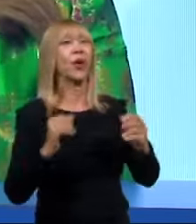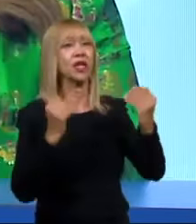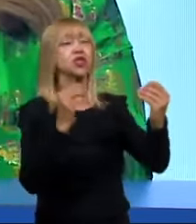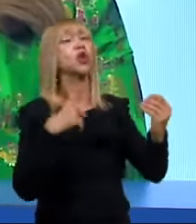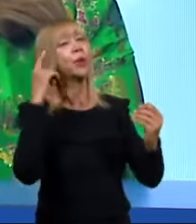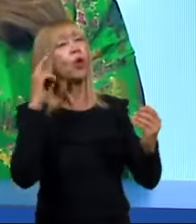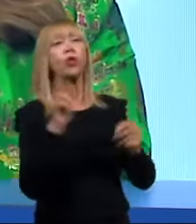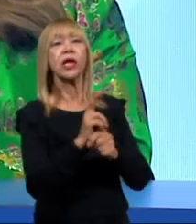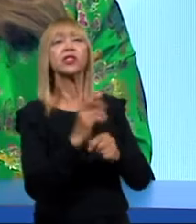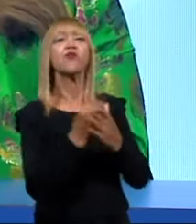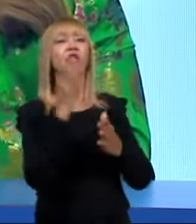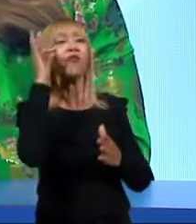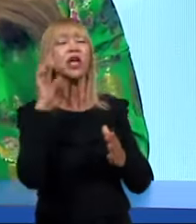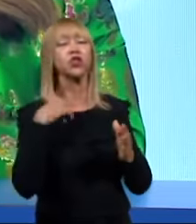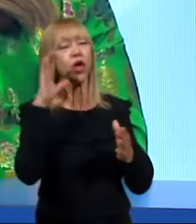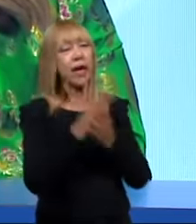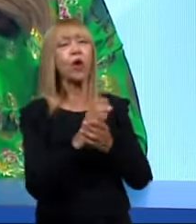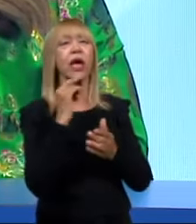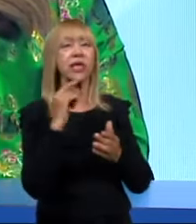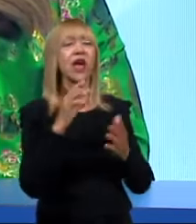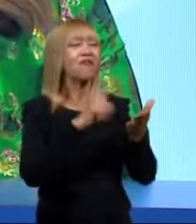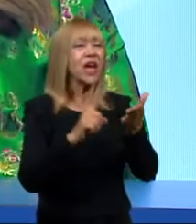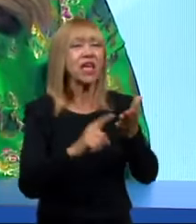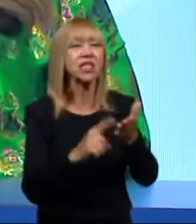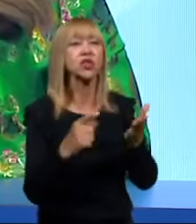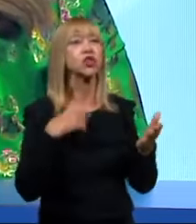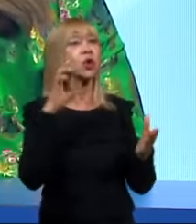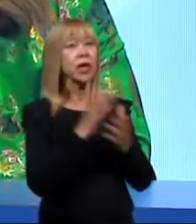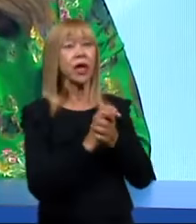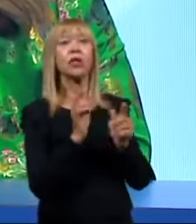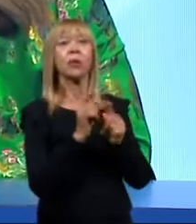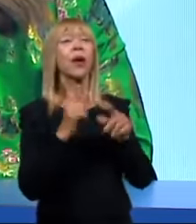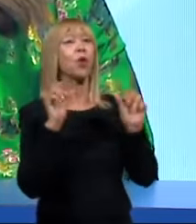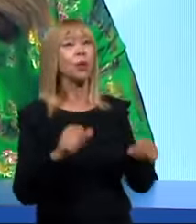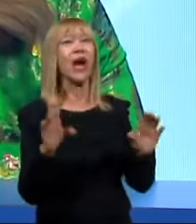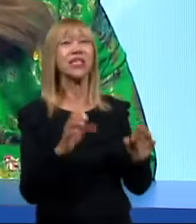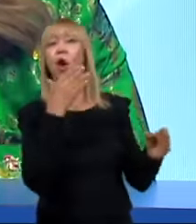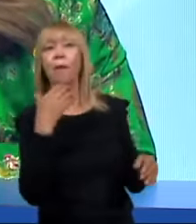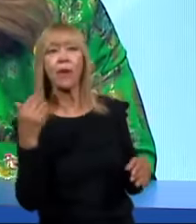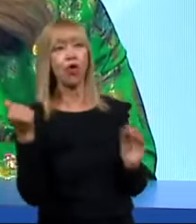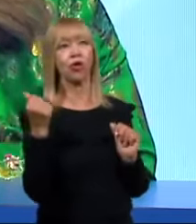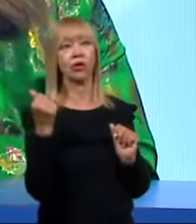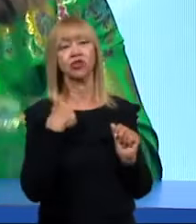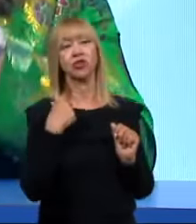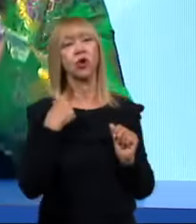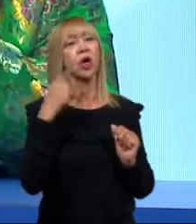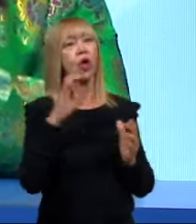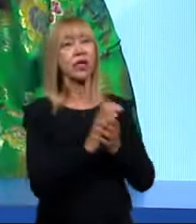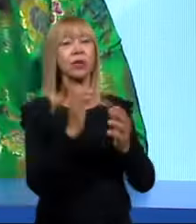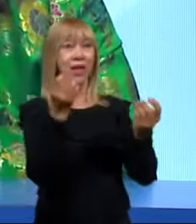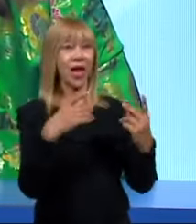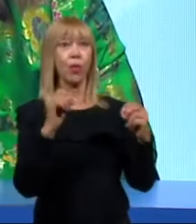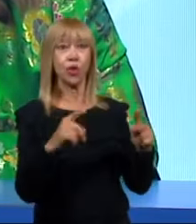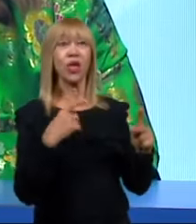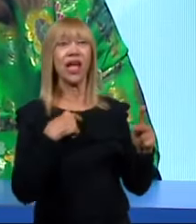creo en utilizar esos fondos federales. Yo creo en esa fiscalización. Yo creo que podemos hacerlo mejor. Yo creo que si me das la